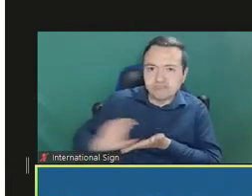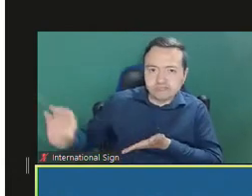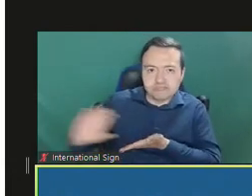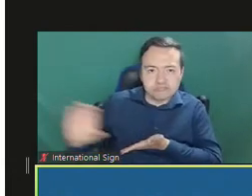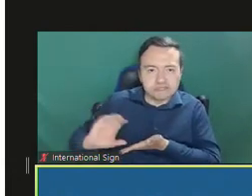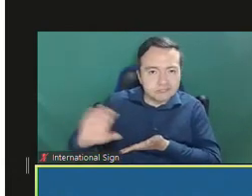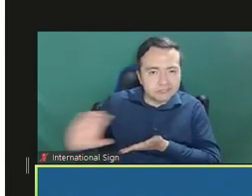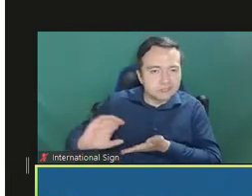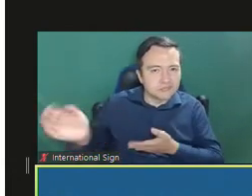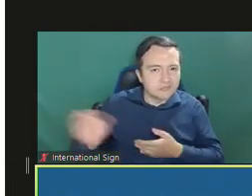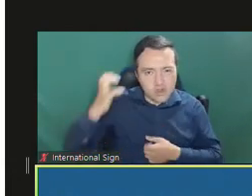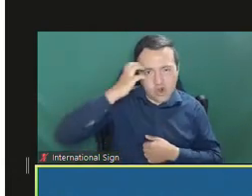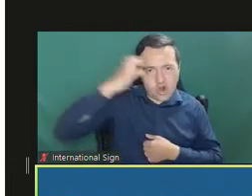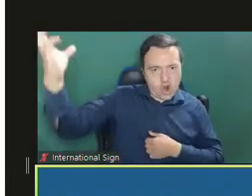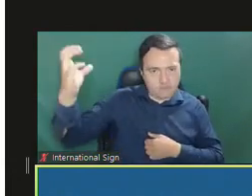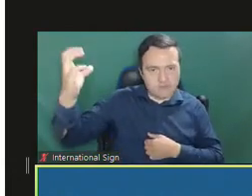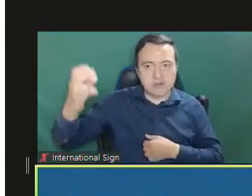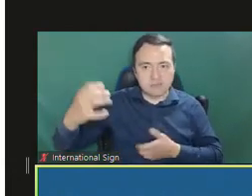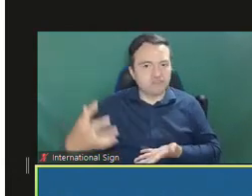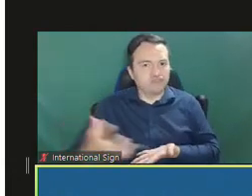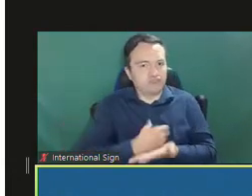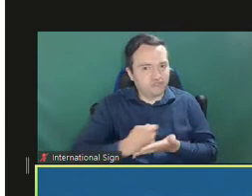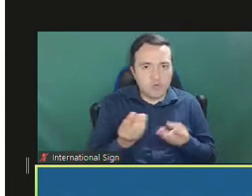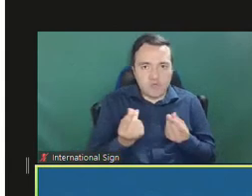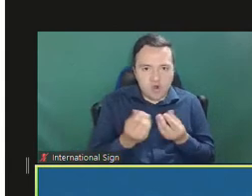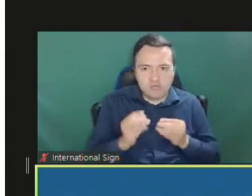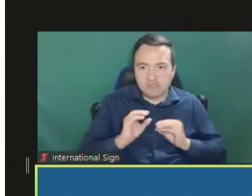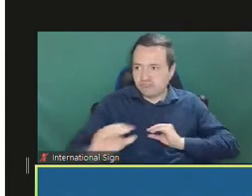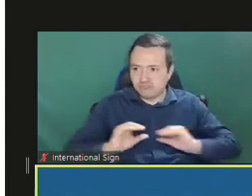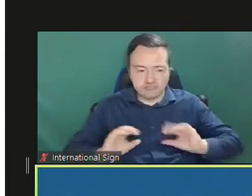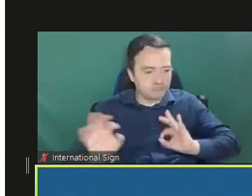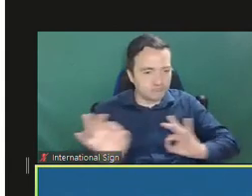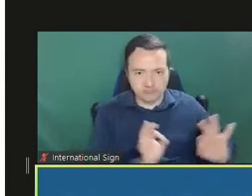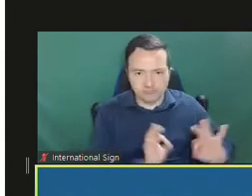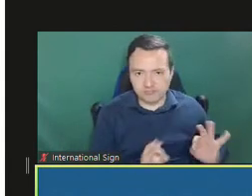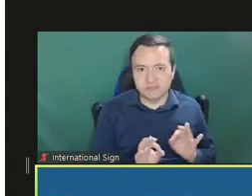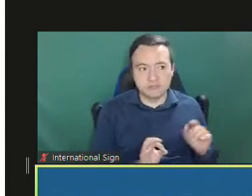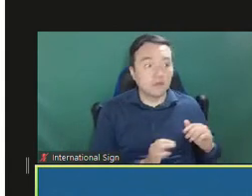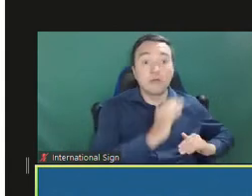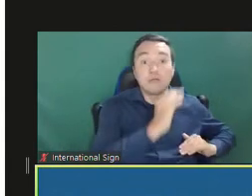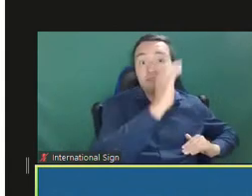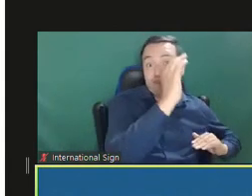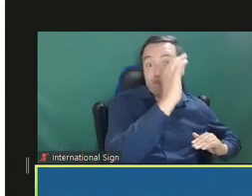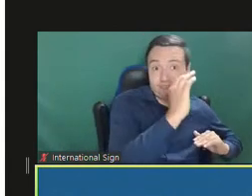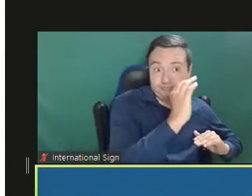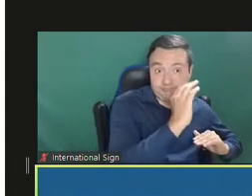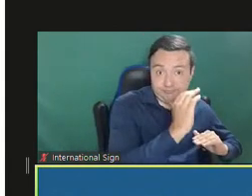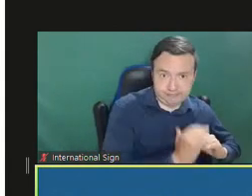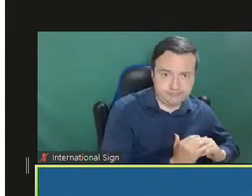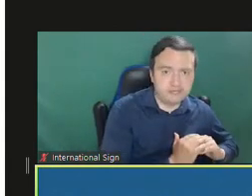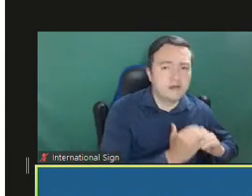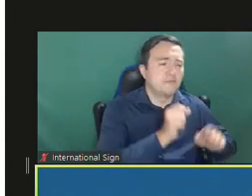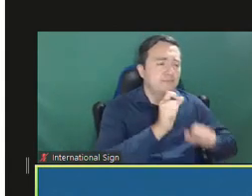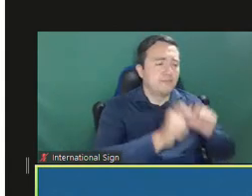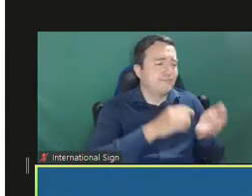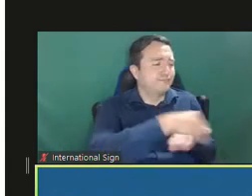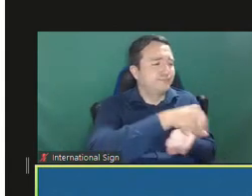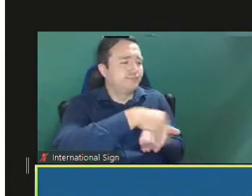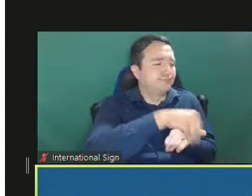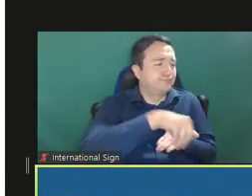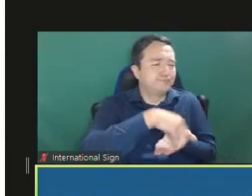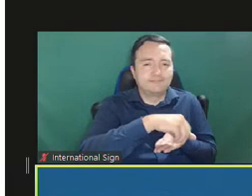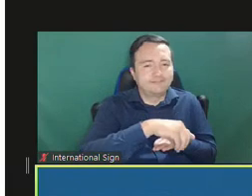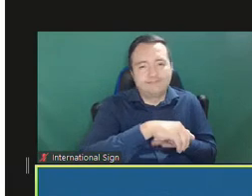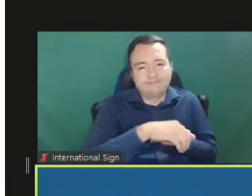reducir los costos asociados a álex a la ingesta de productos poco saludables aumentando también